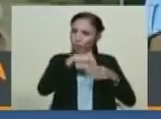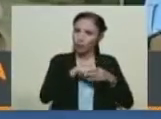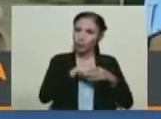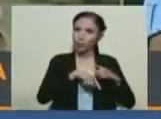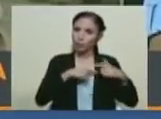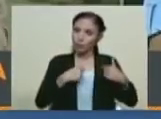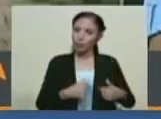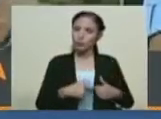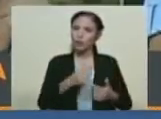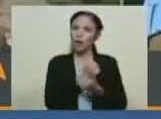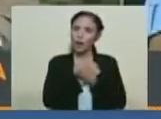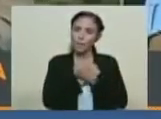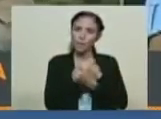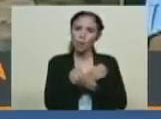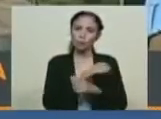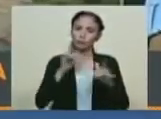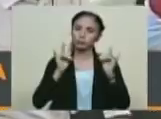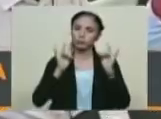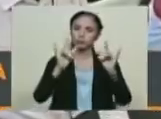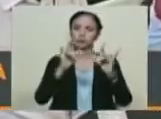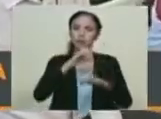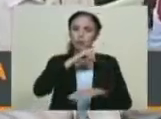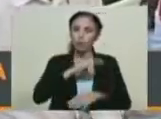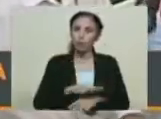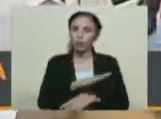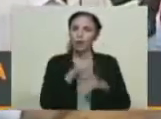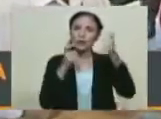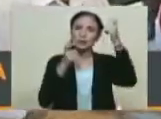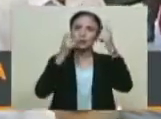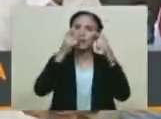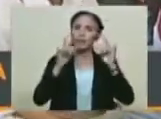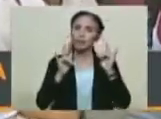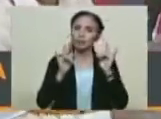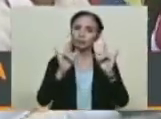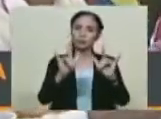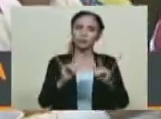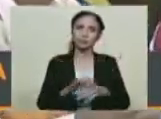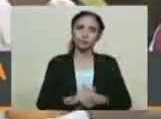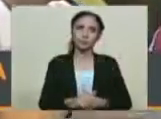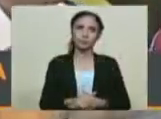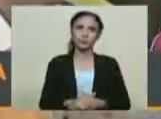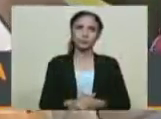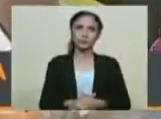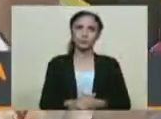que ama su historia, que ama el legado del comandante Chávez.